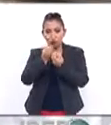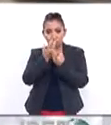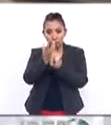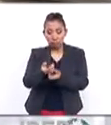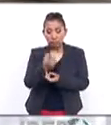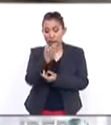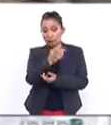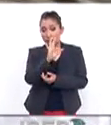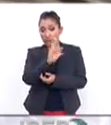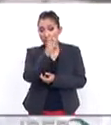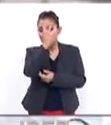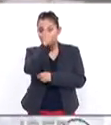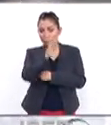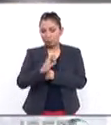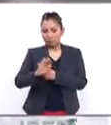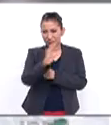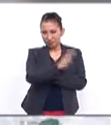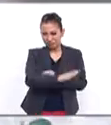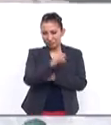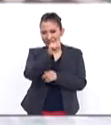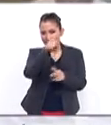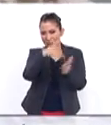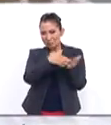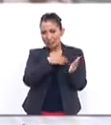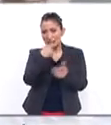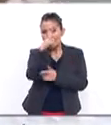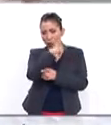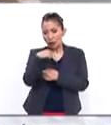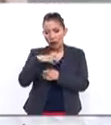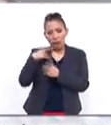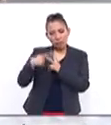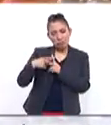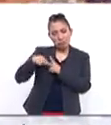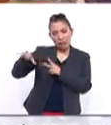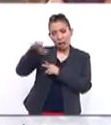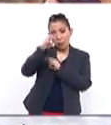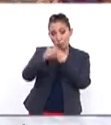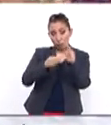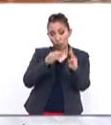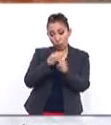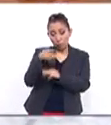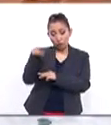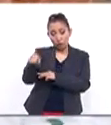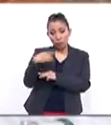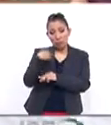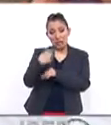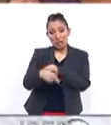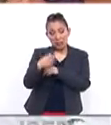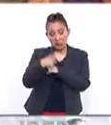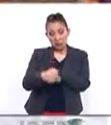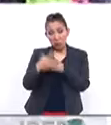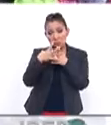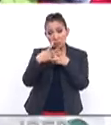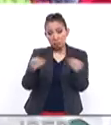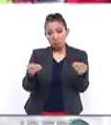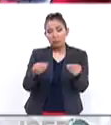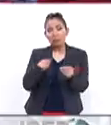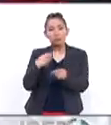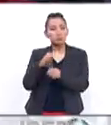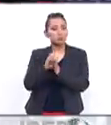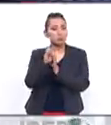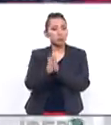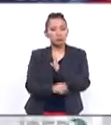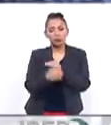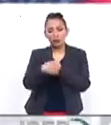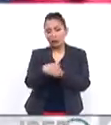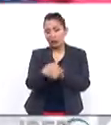Al menos el 43% de las 6.000 lenguas que se estima se hablan en el mundo están en peligro de extinción. Tan solo